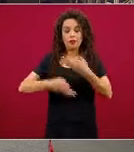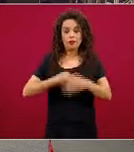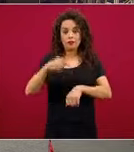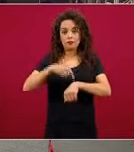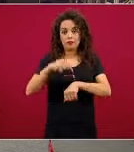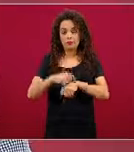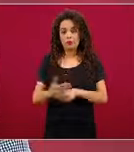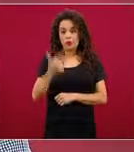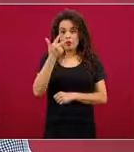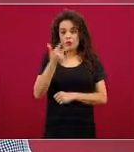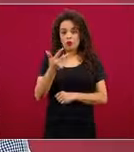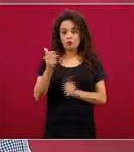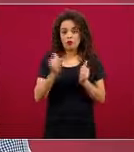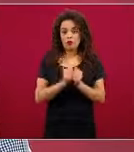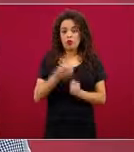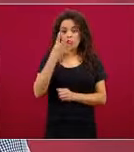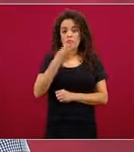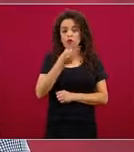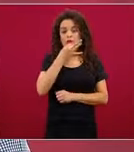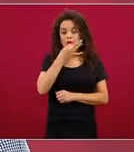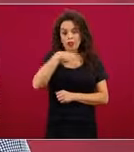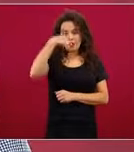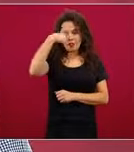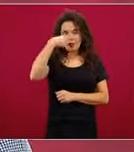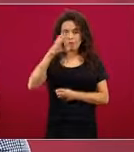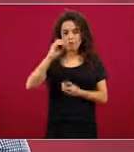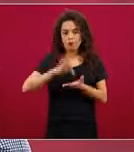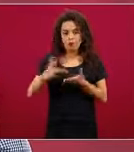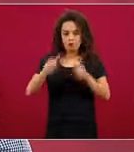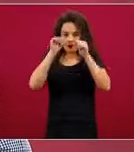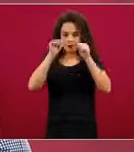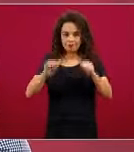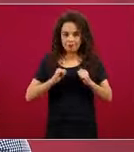las 8:04 de la noche. Les agradecemos por su